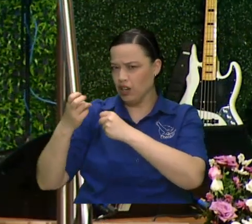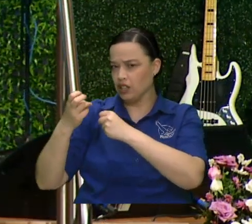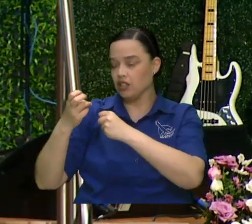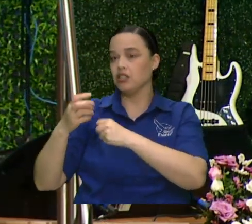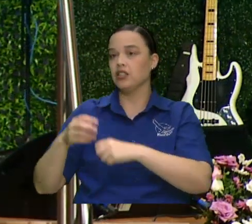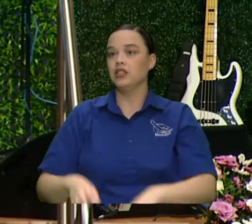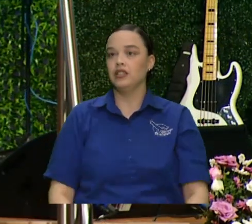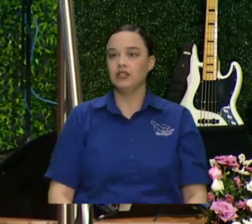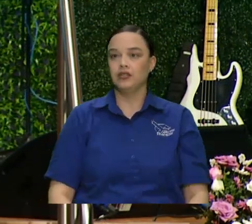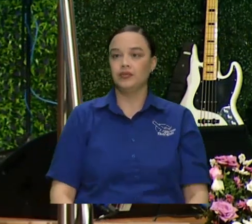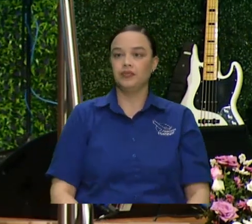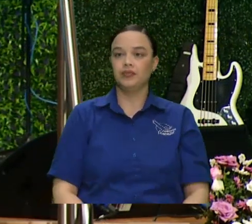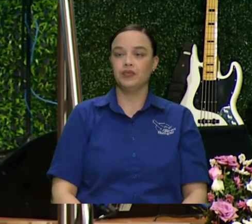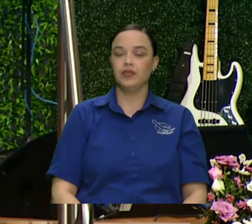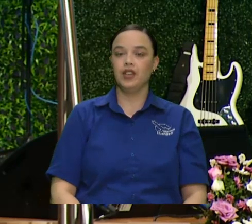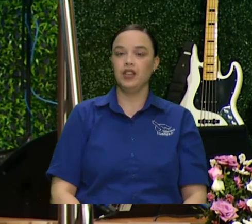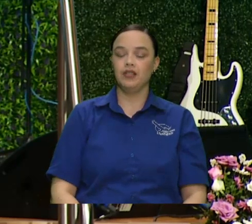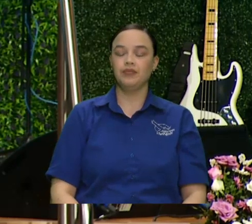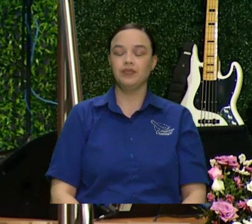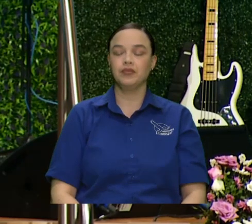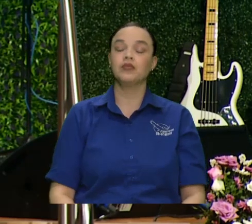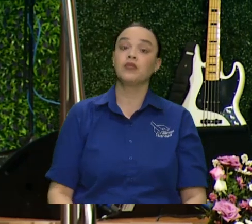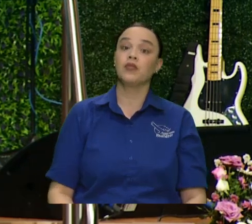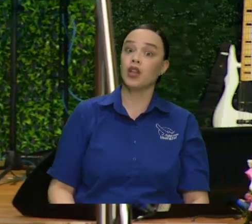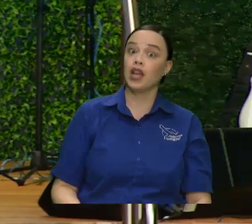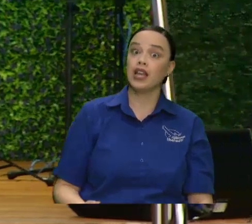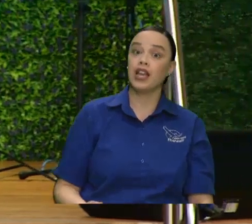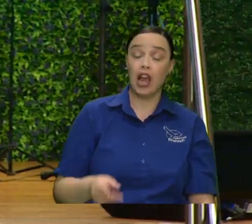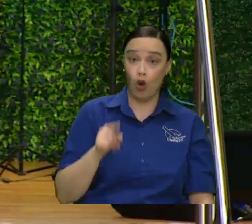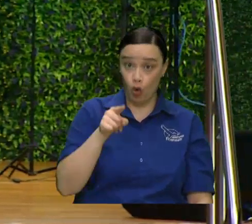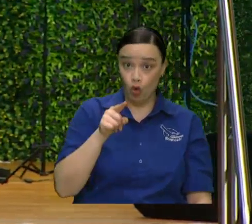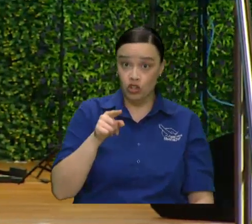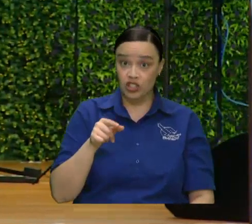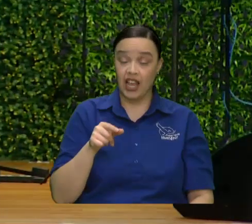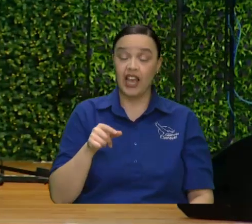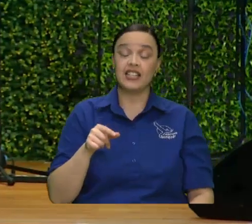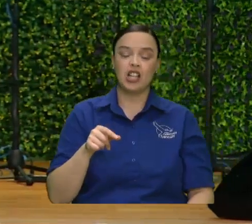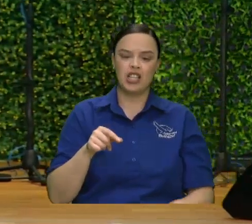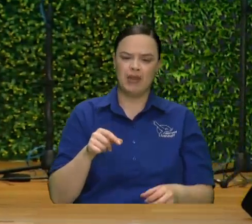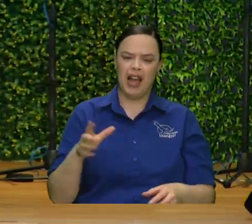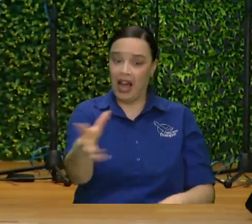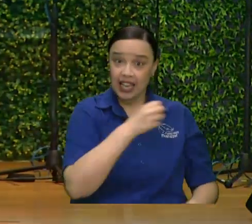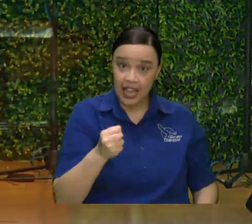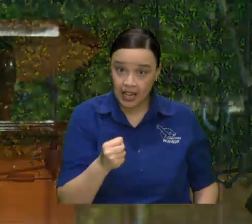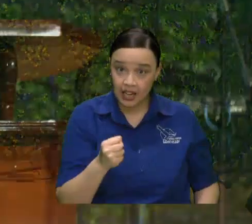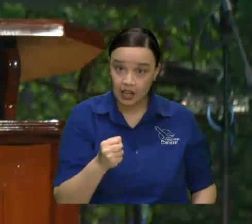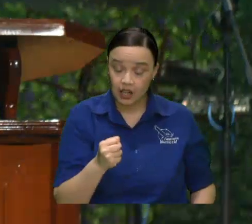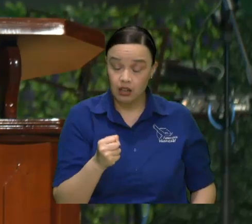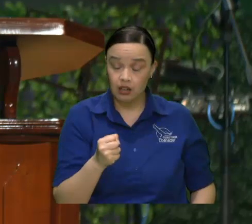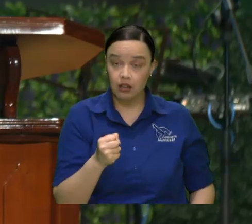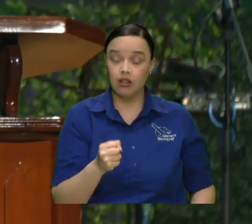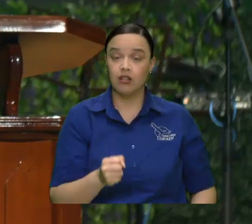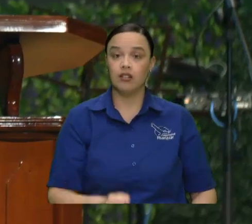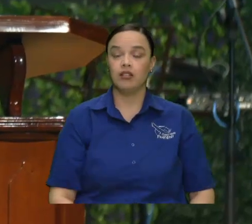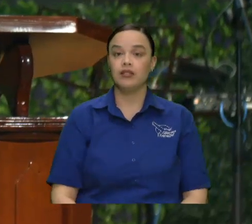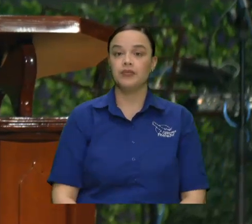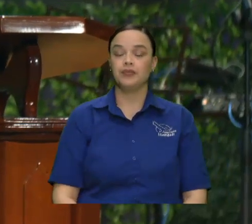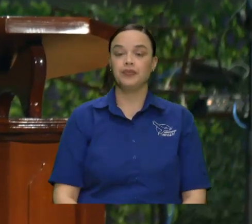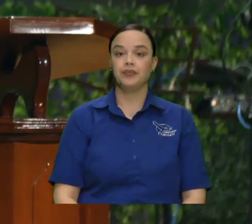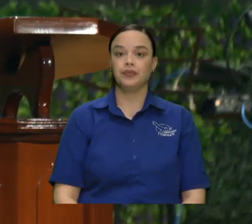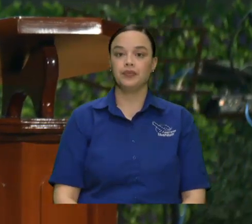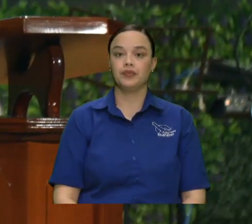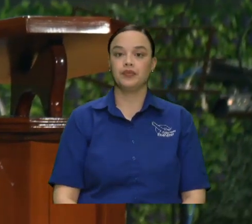hermanos sobre todo tiene orejas grandes se las va a quitar hermano ojo con eso